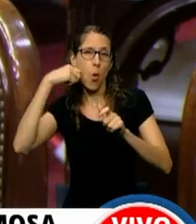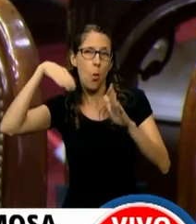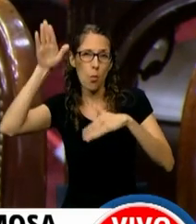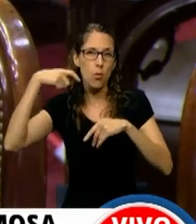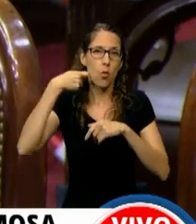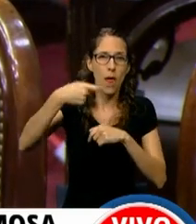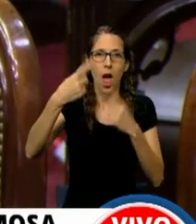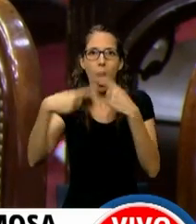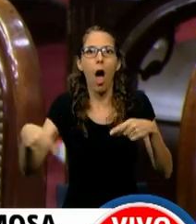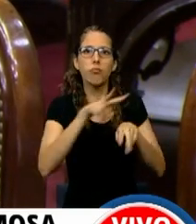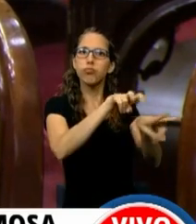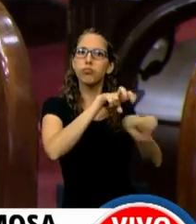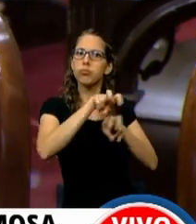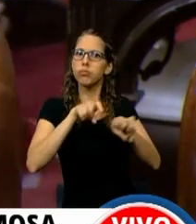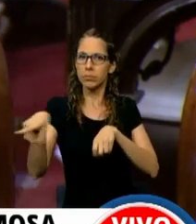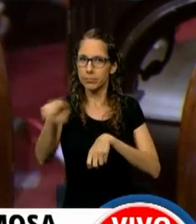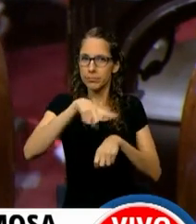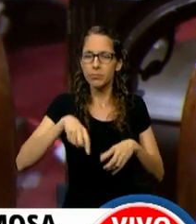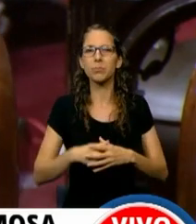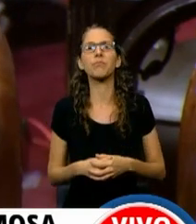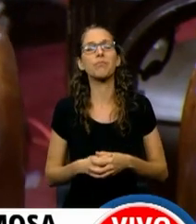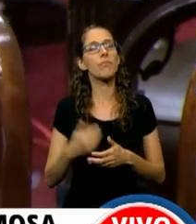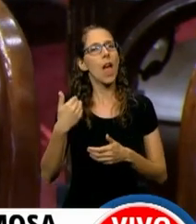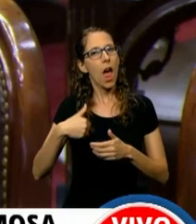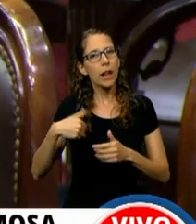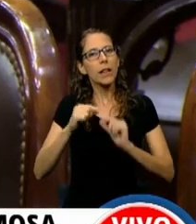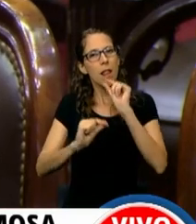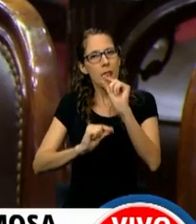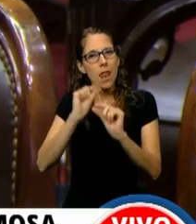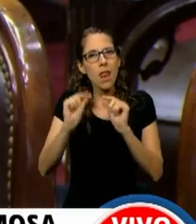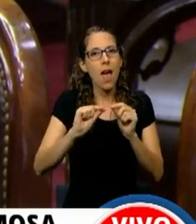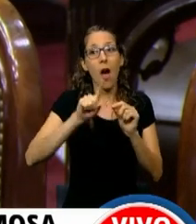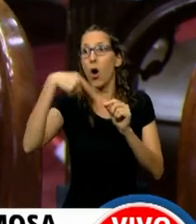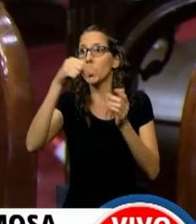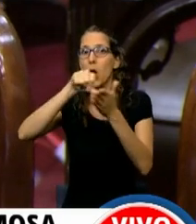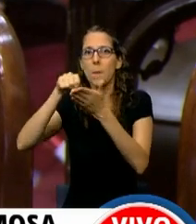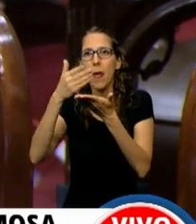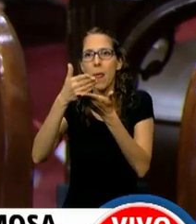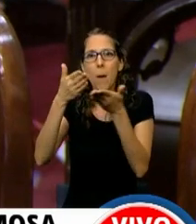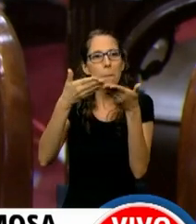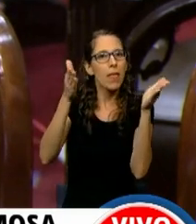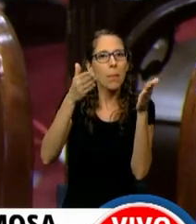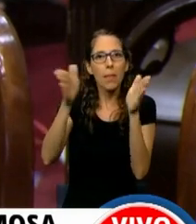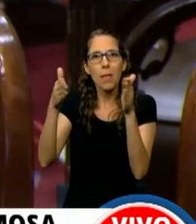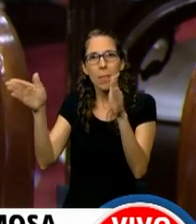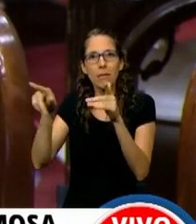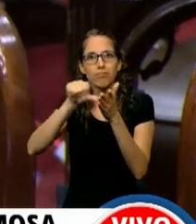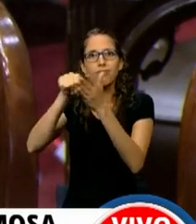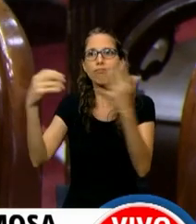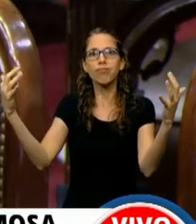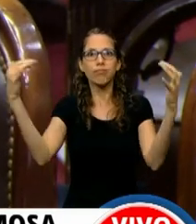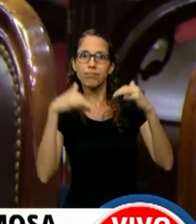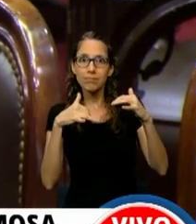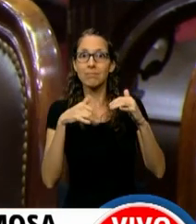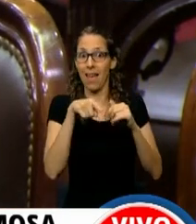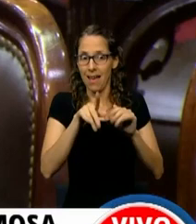beneficiarios de esto. La Argentina está empezando a abrir sus fronteras al exterior y esa va a ser la gran